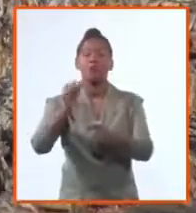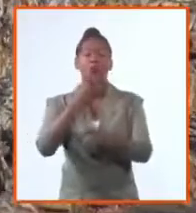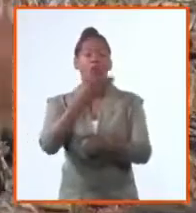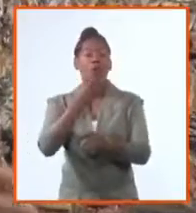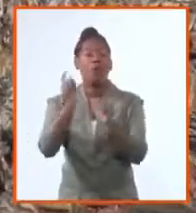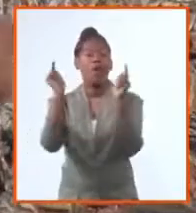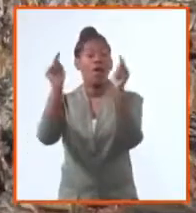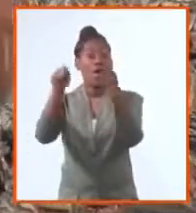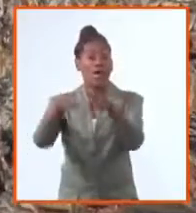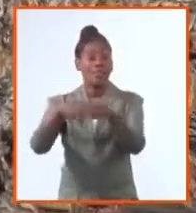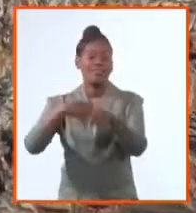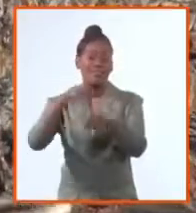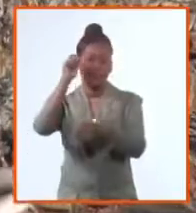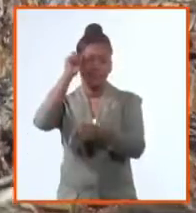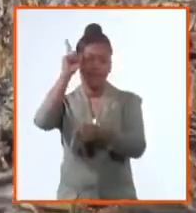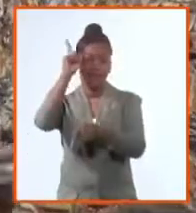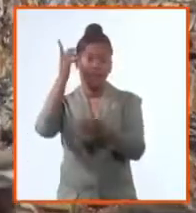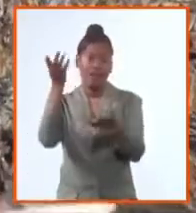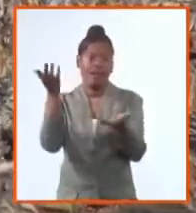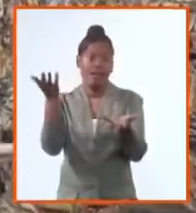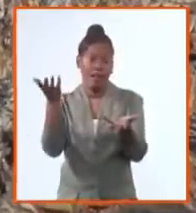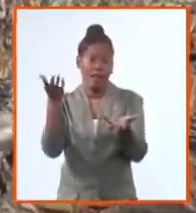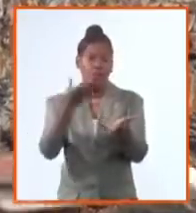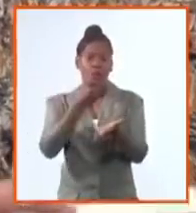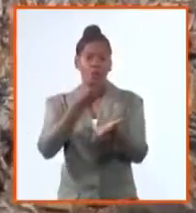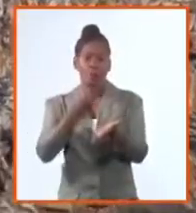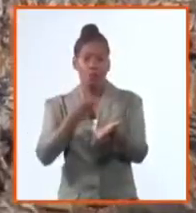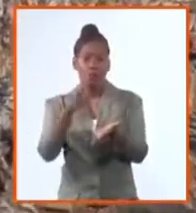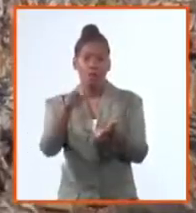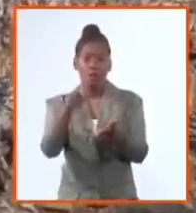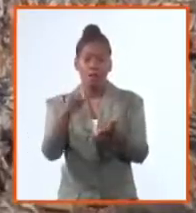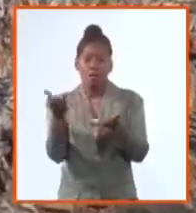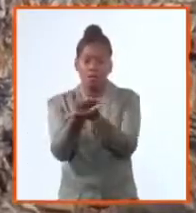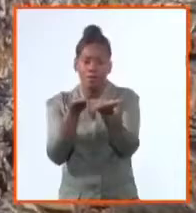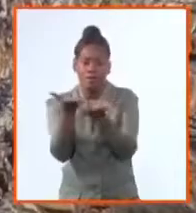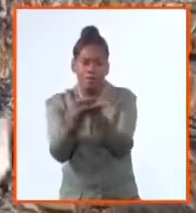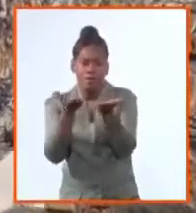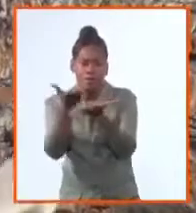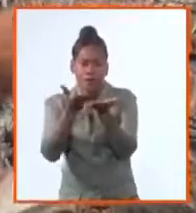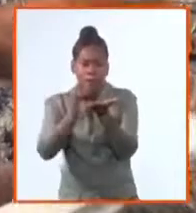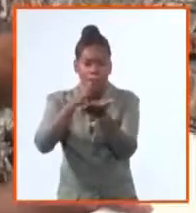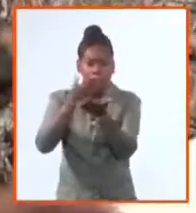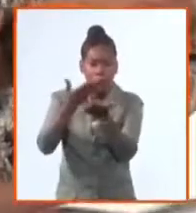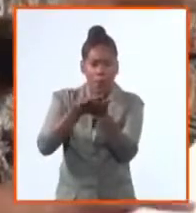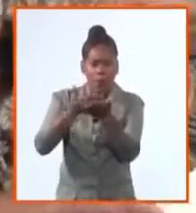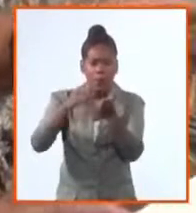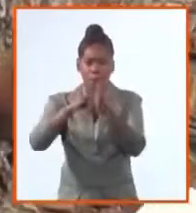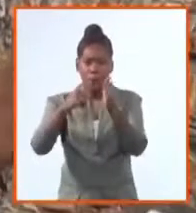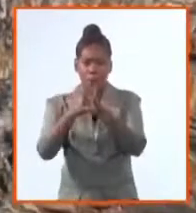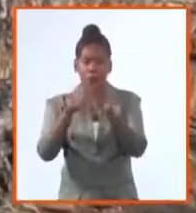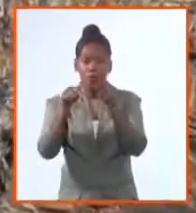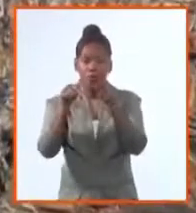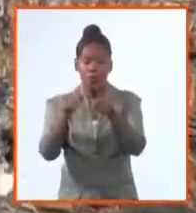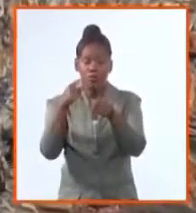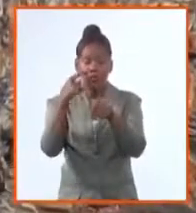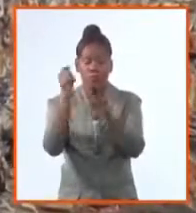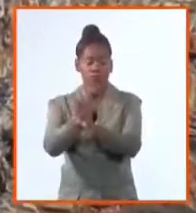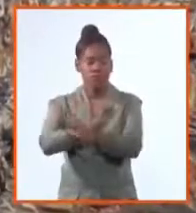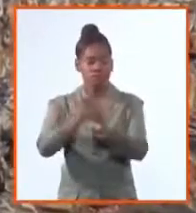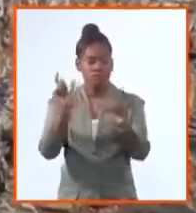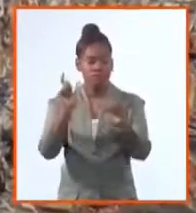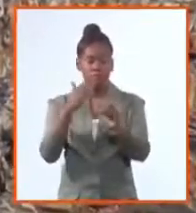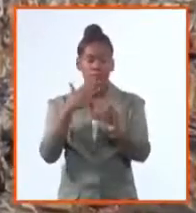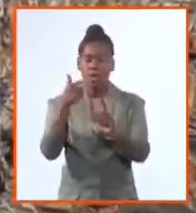Y precisamente, además con una sistematicidad de toda la semana, la reunión que presidíamos nosotros, pero eso significaba que todos los días se